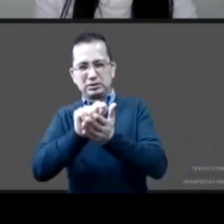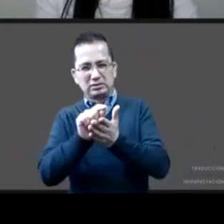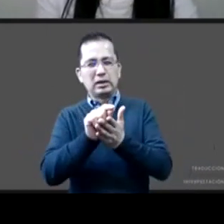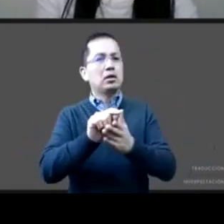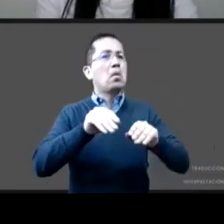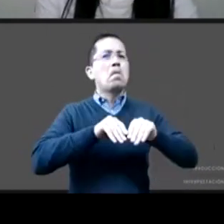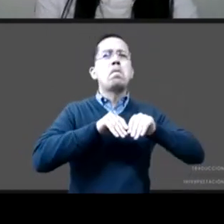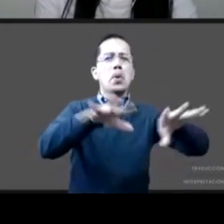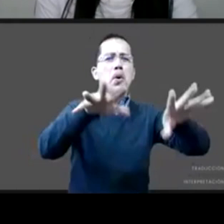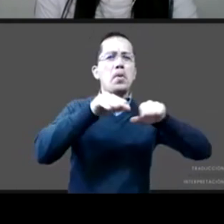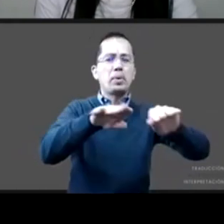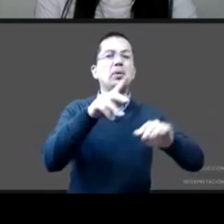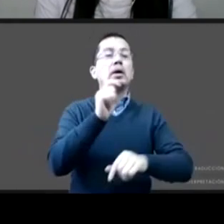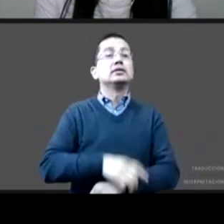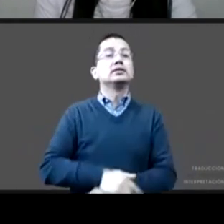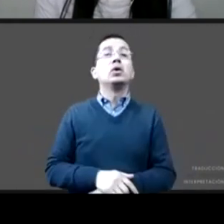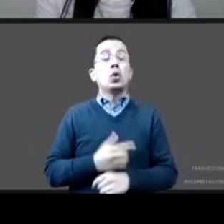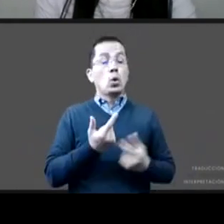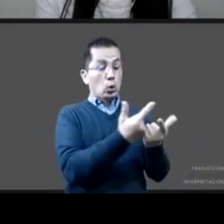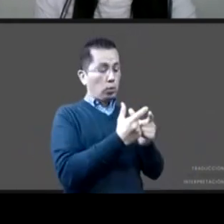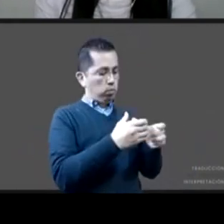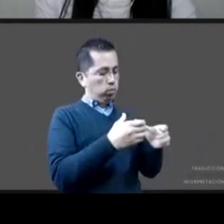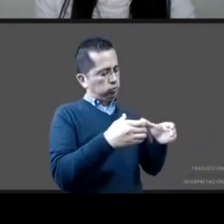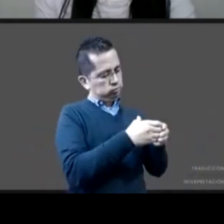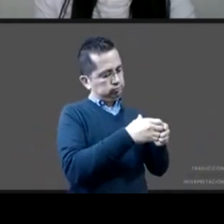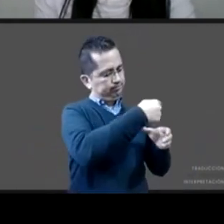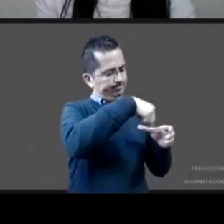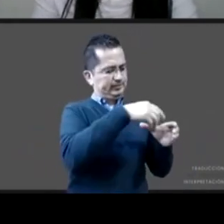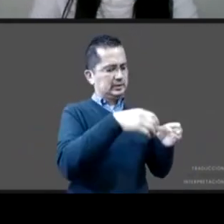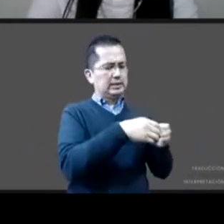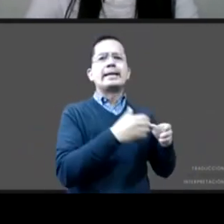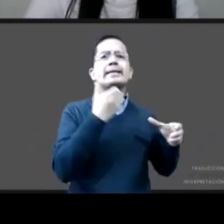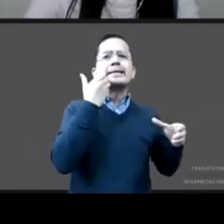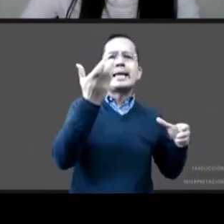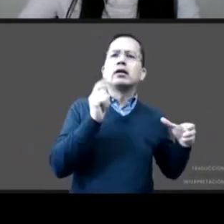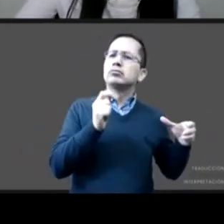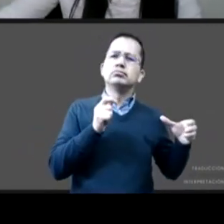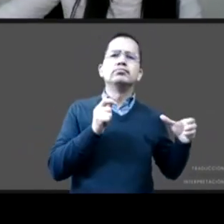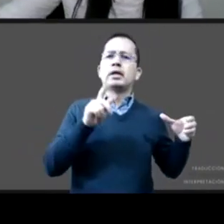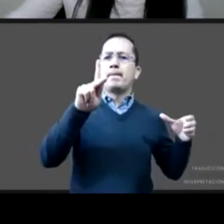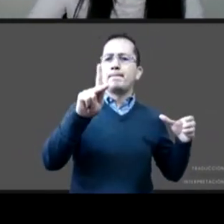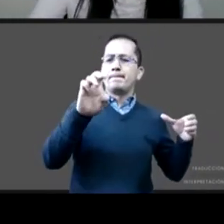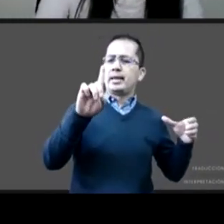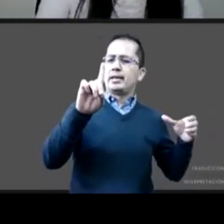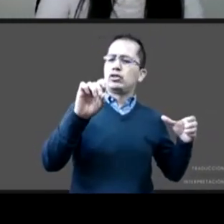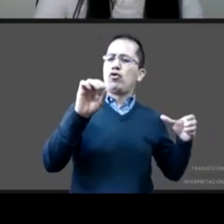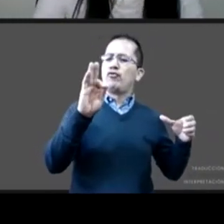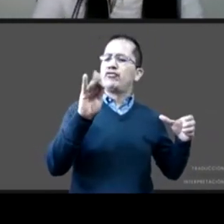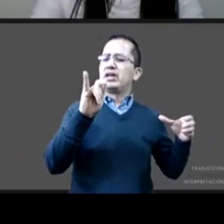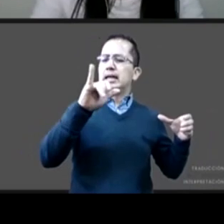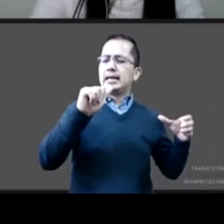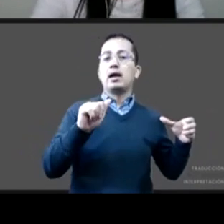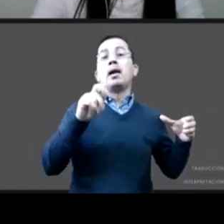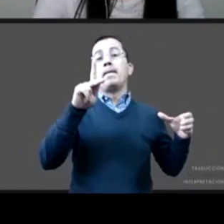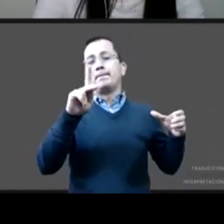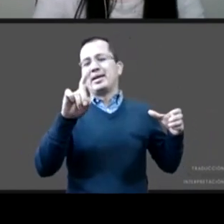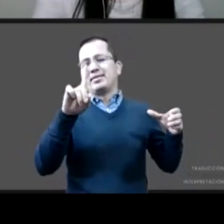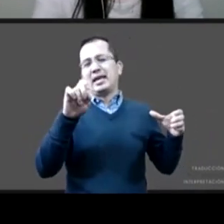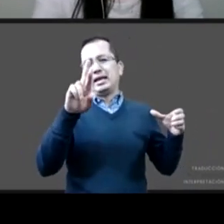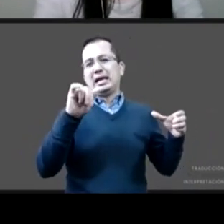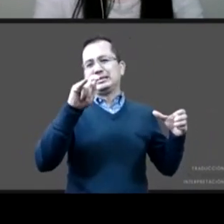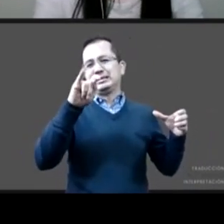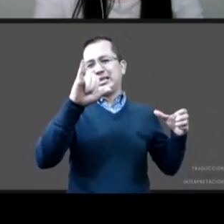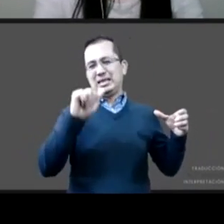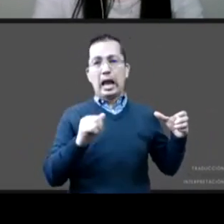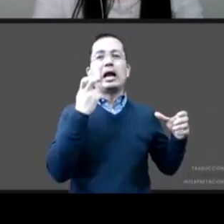promueven reconocer la pedofilia o la pederastía como una orientación sexual.